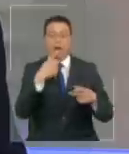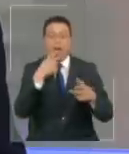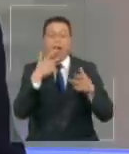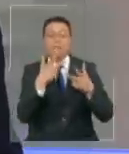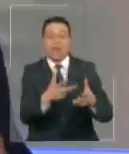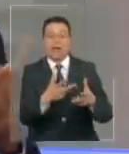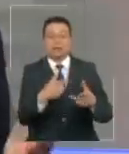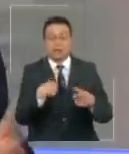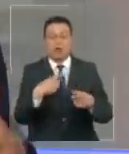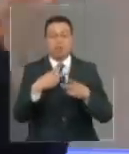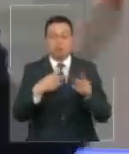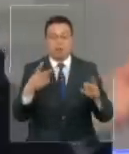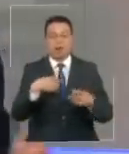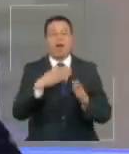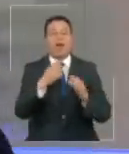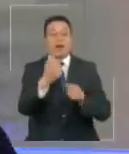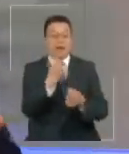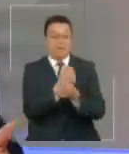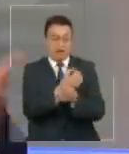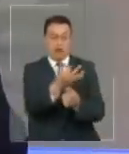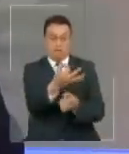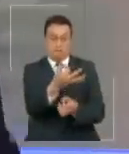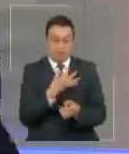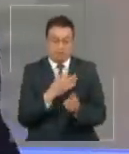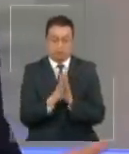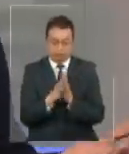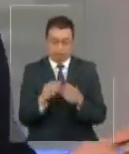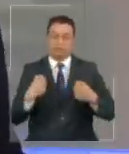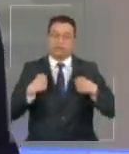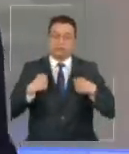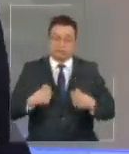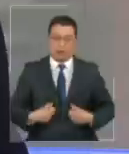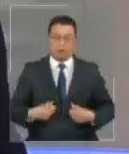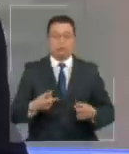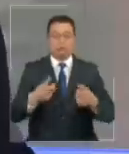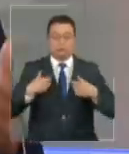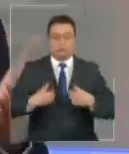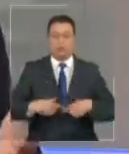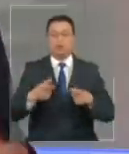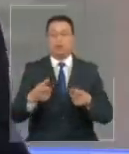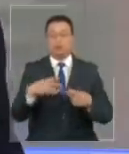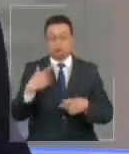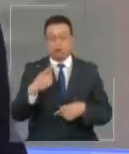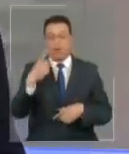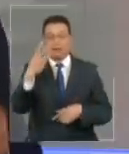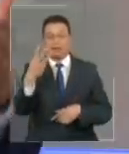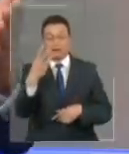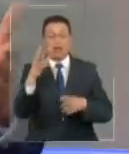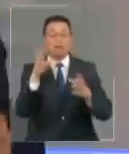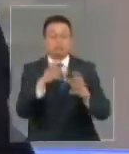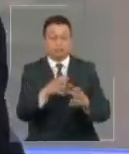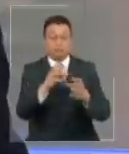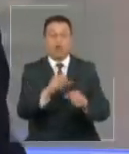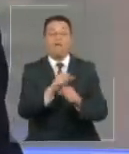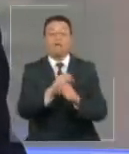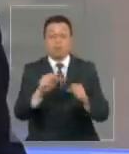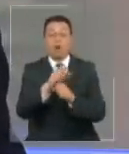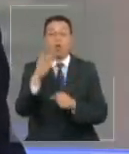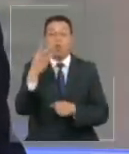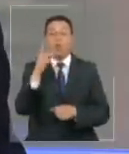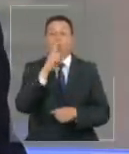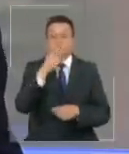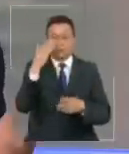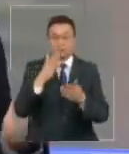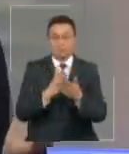amenazas públicas por Facebook y que llegaron al municipio. De hecho, hemos tenido 3 intentos de bomba en los últimos días, ahora que inició